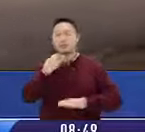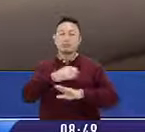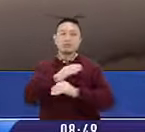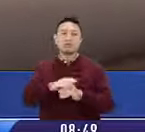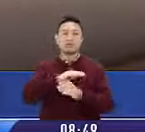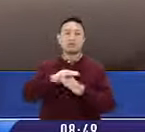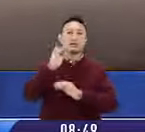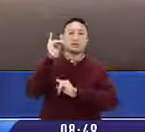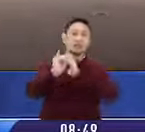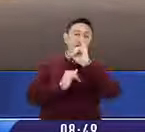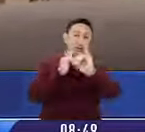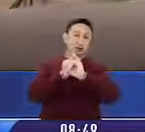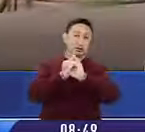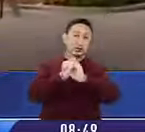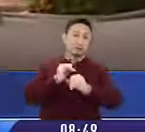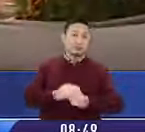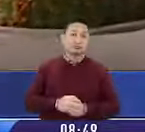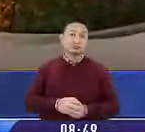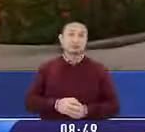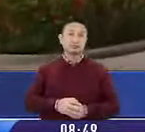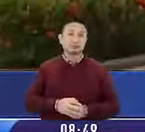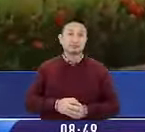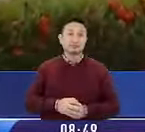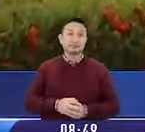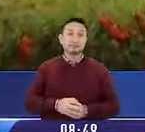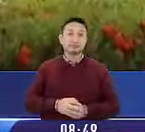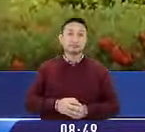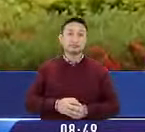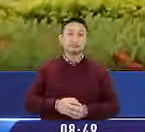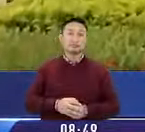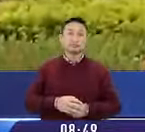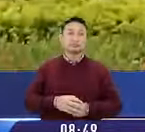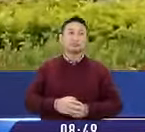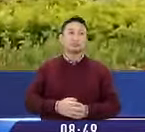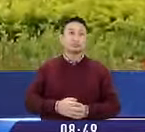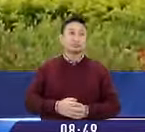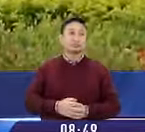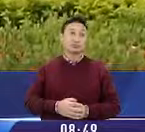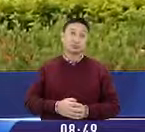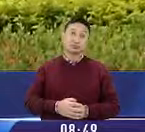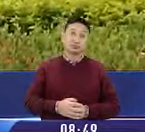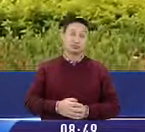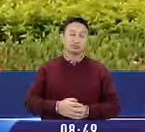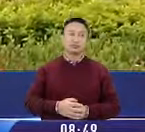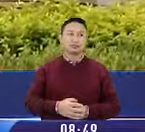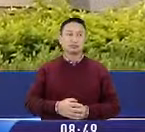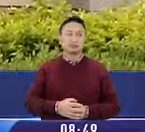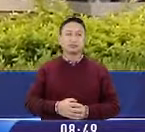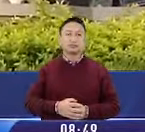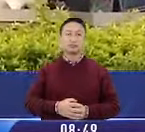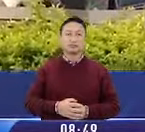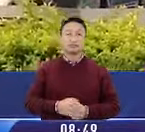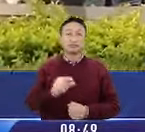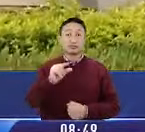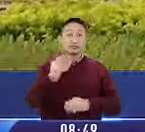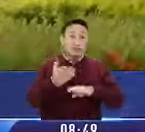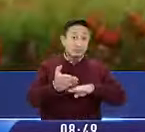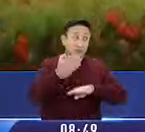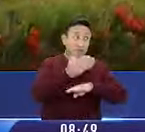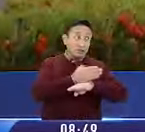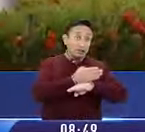Pues habían invitado artistas tanto nacionales como internacionales. Hace un momento estuvimos dentro de acá, al